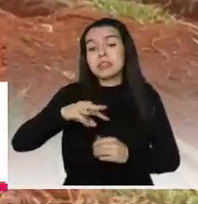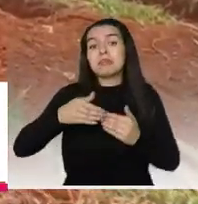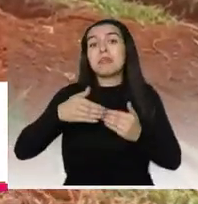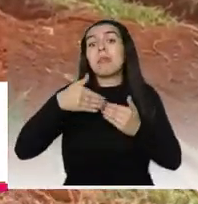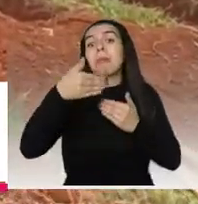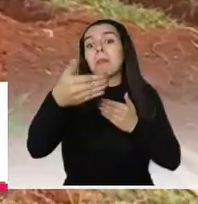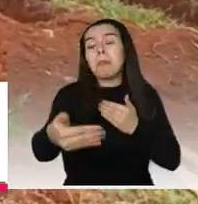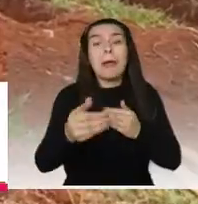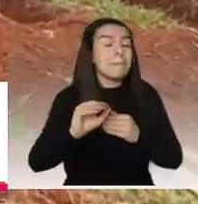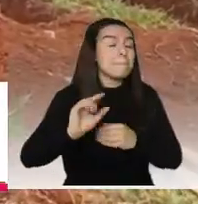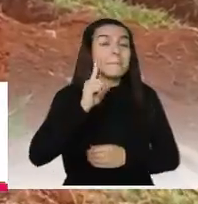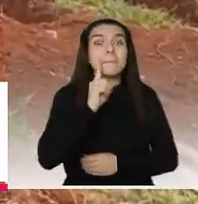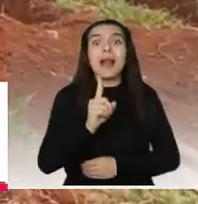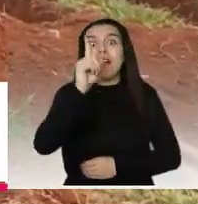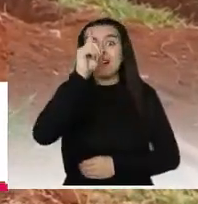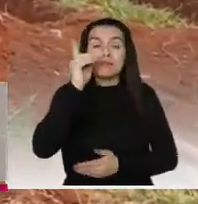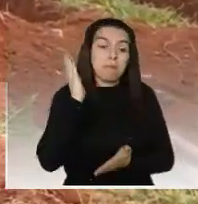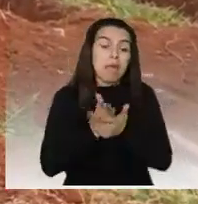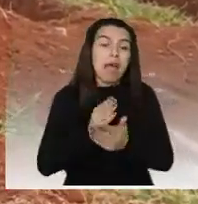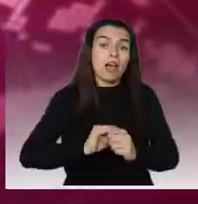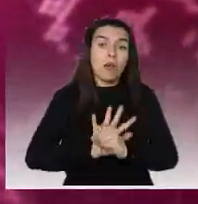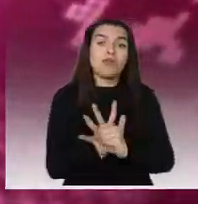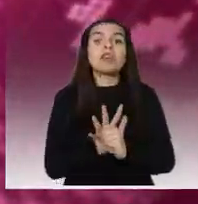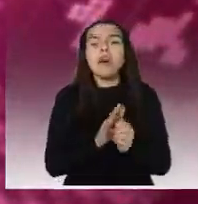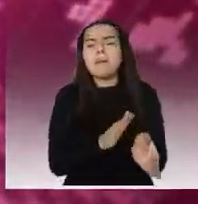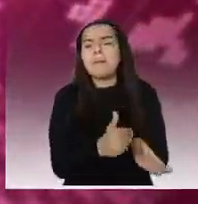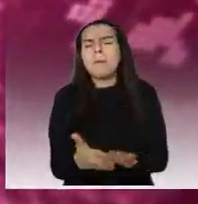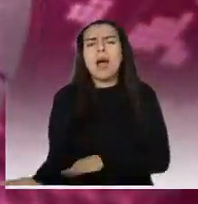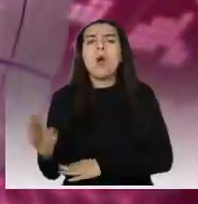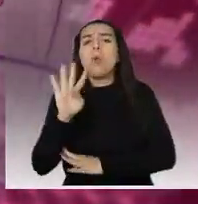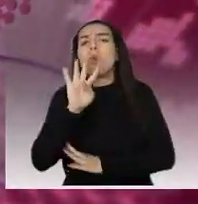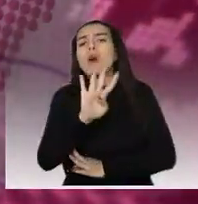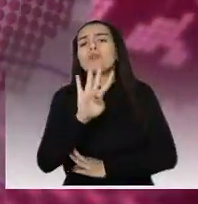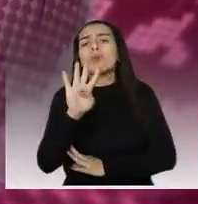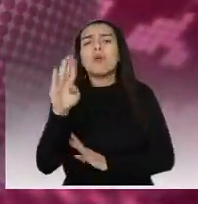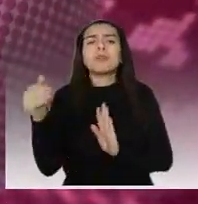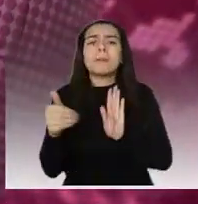ese país 44.160 personas.